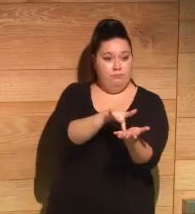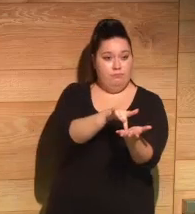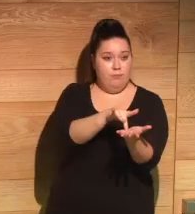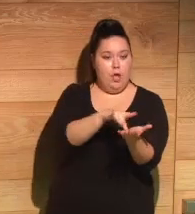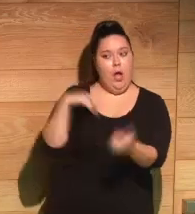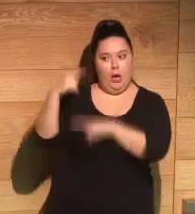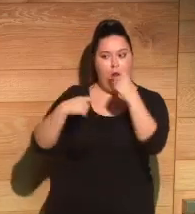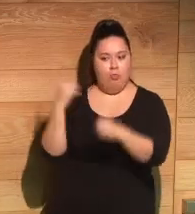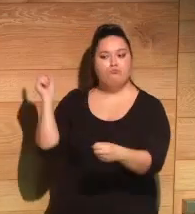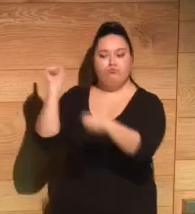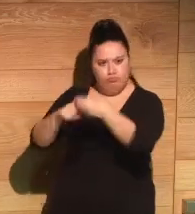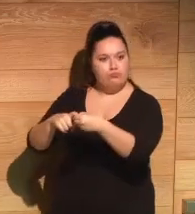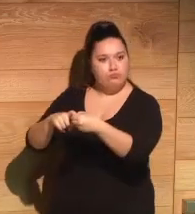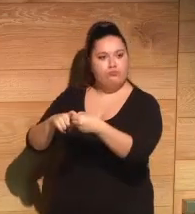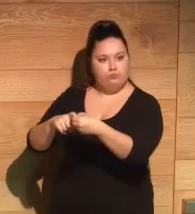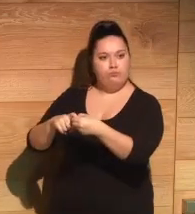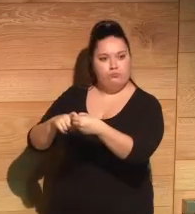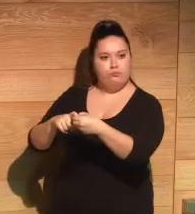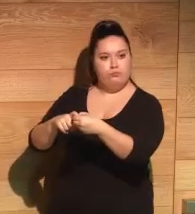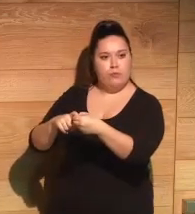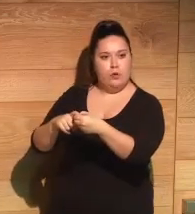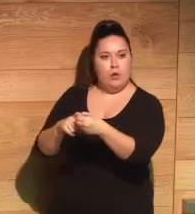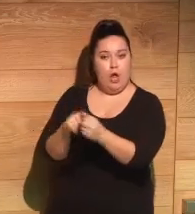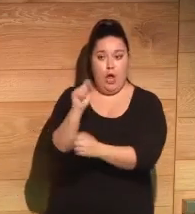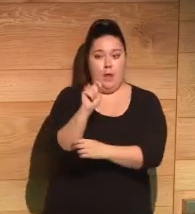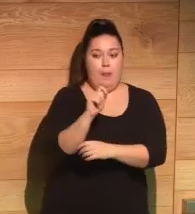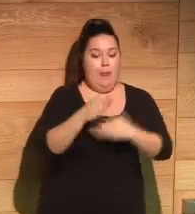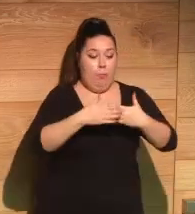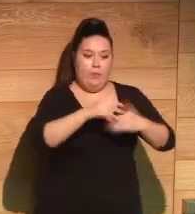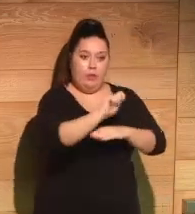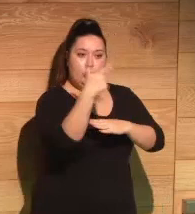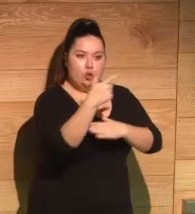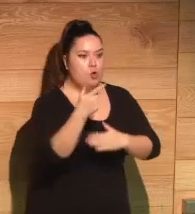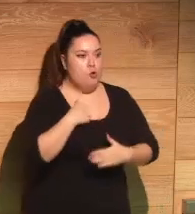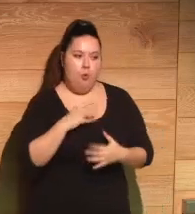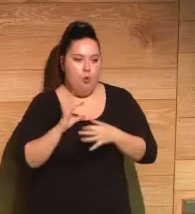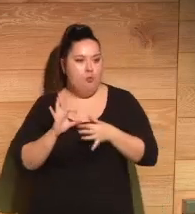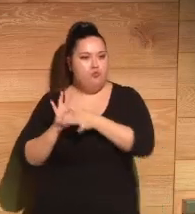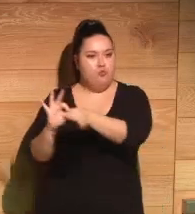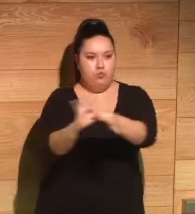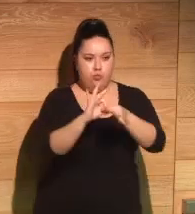generación. Es decir, yo creo que lo que ocurría en Sol era como si hubiera habido una alianza, y